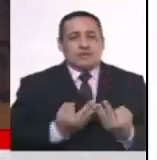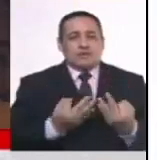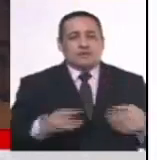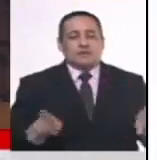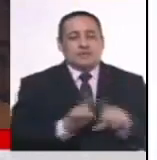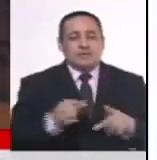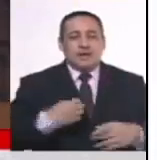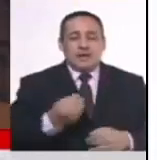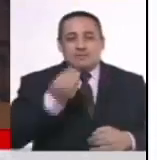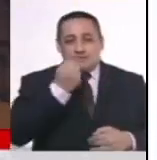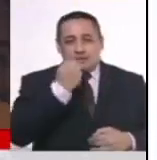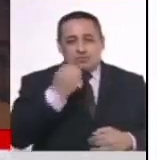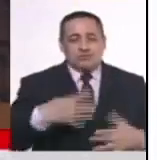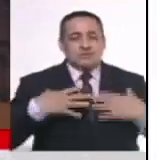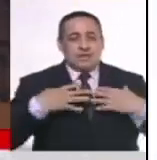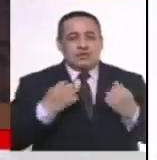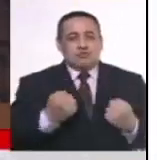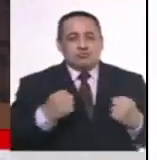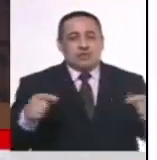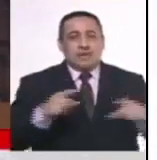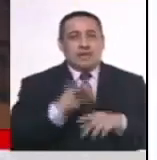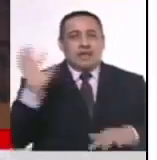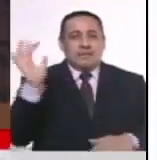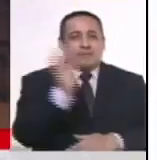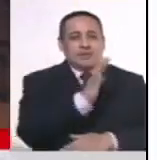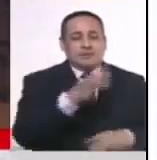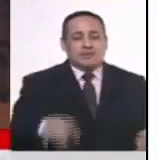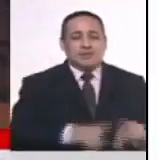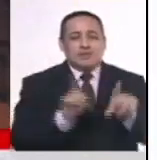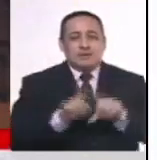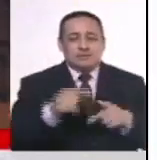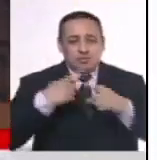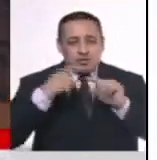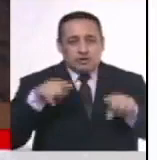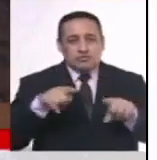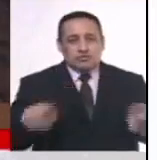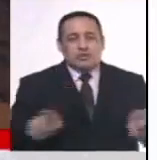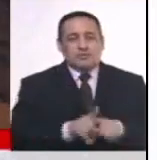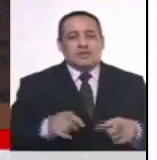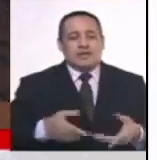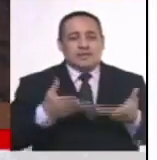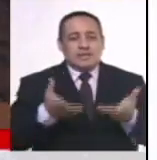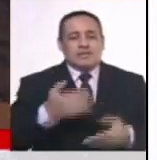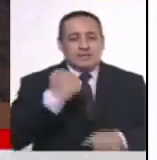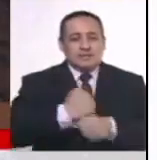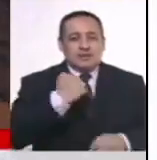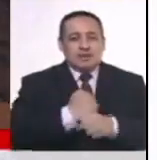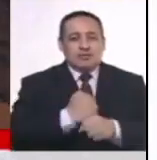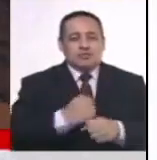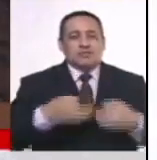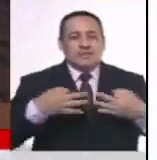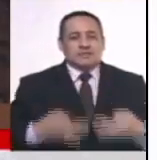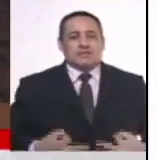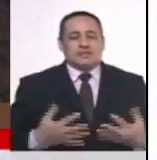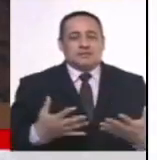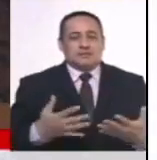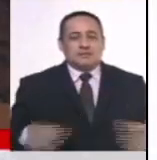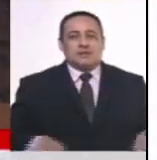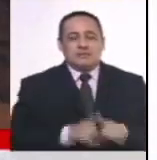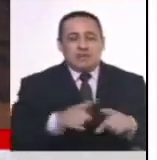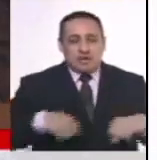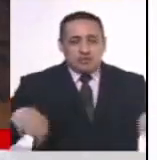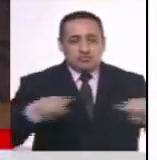la alimentación, la salud, el medio ambiente y, por consiguiente, la generación de empleo decente.